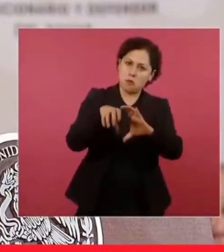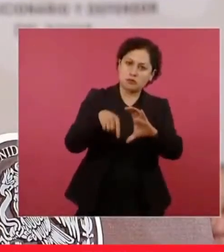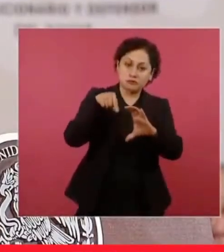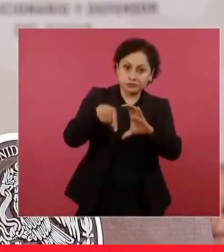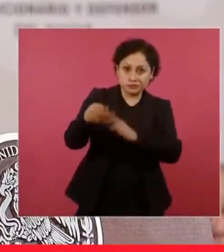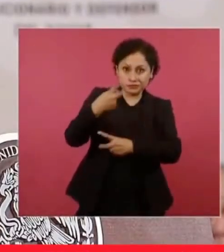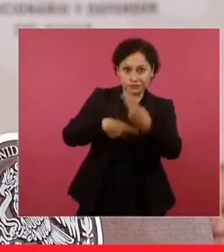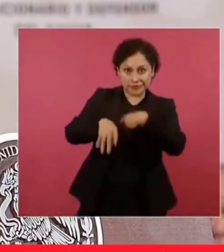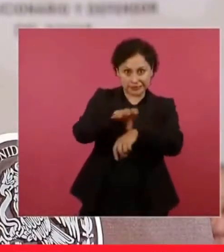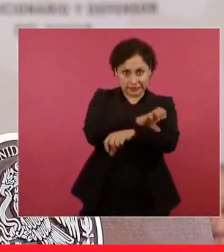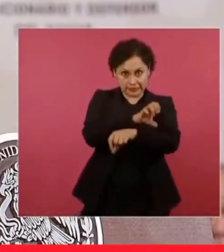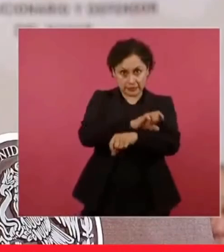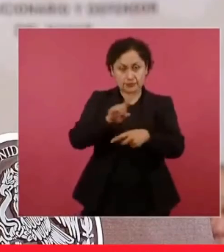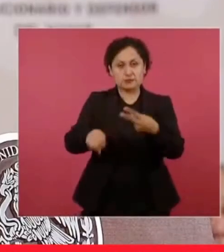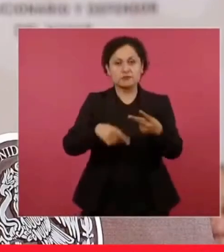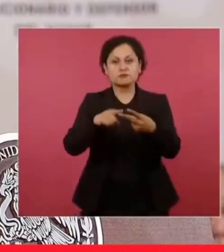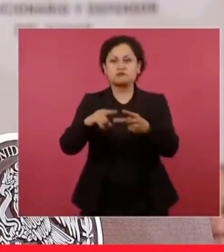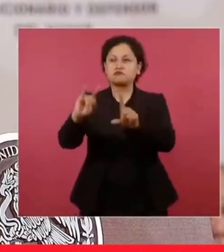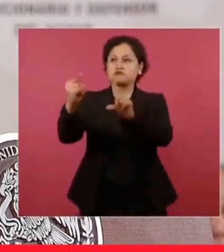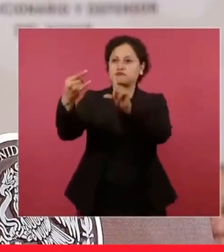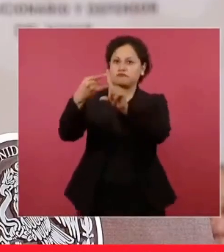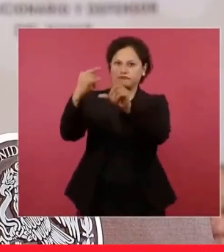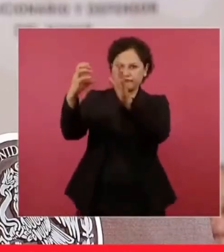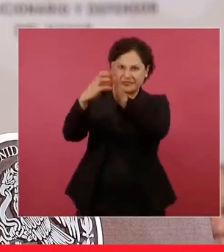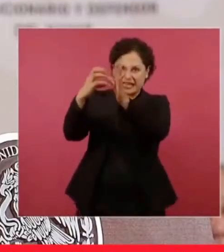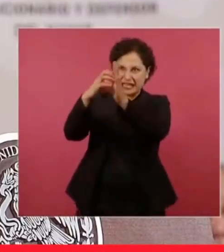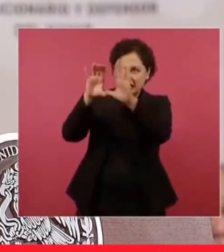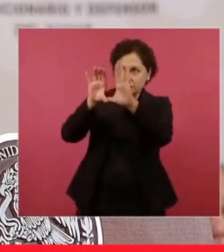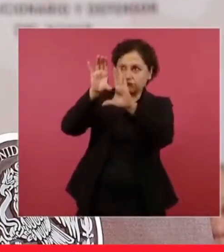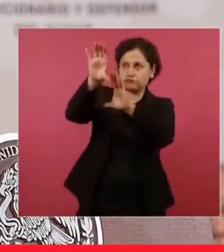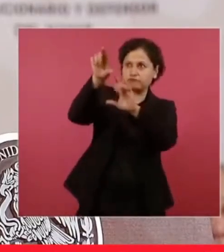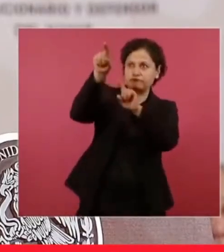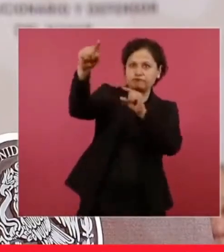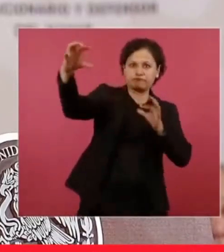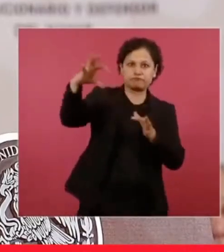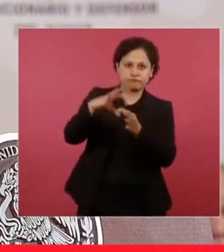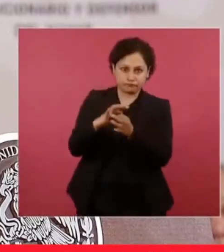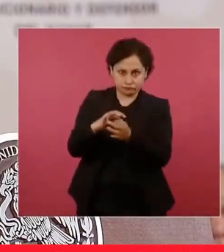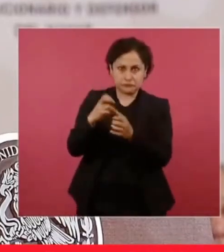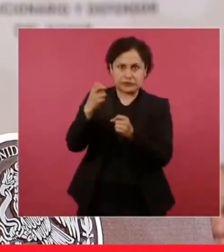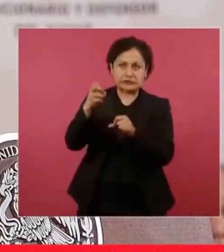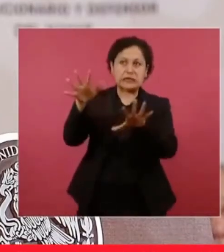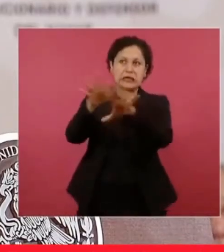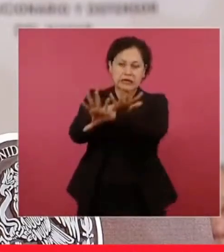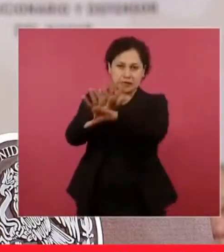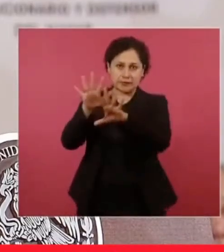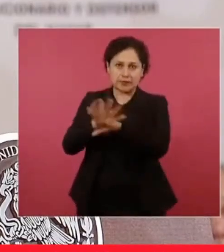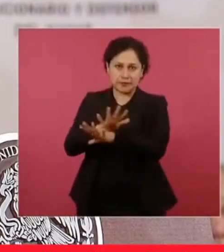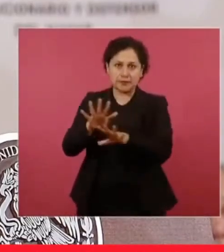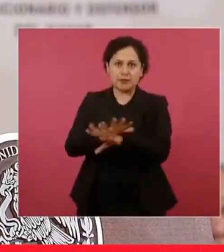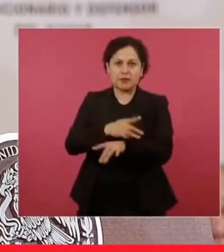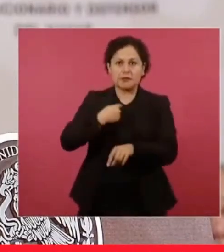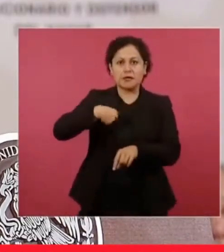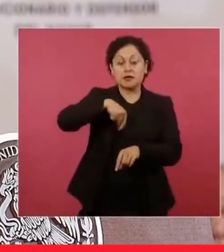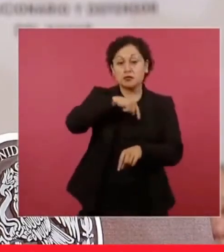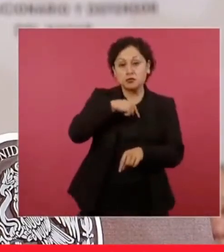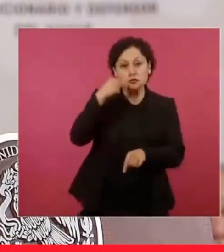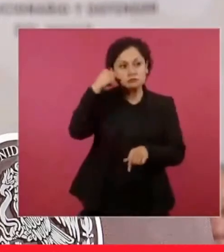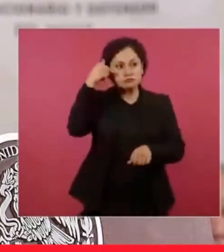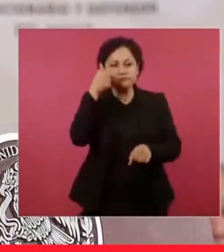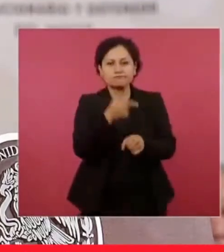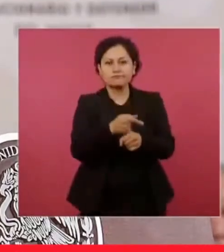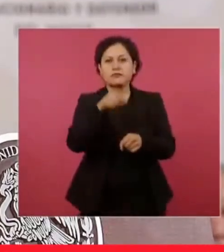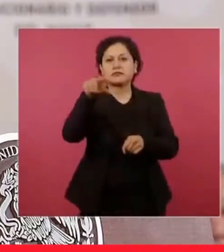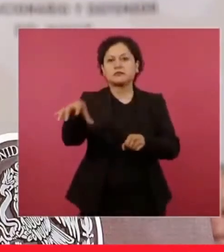los transformadores, y en su totalidad estamos logrando que 16 de estas centrales sean modernizadas y con